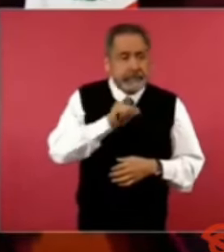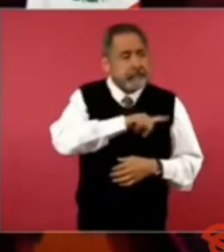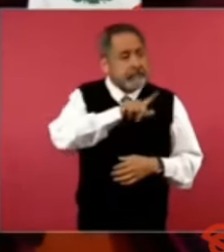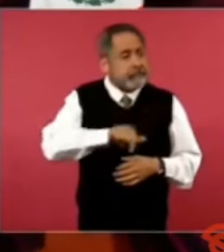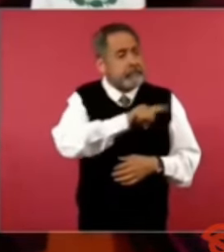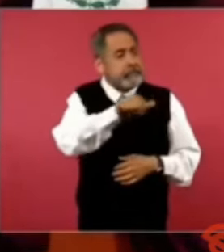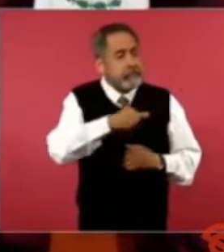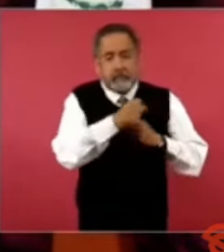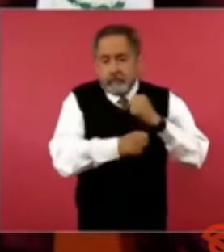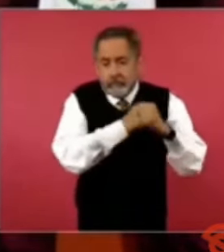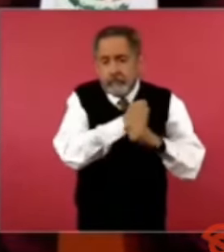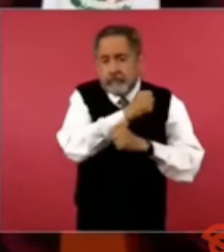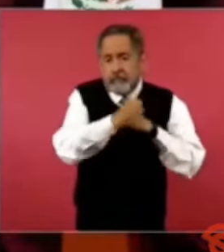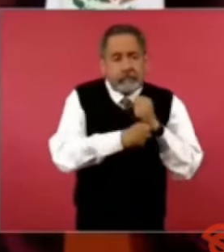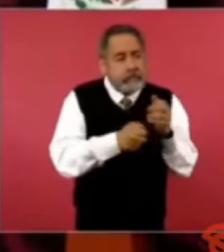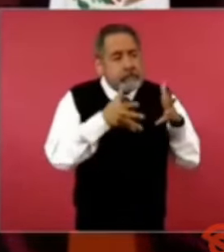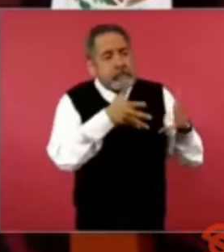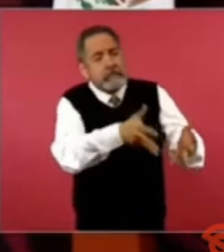hace